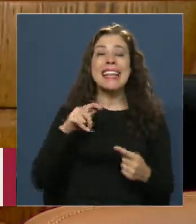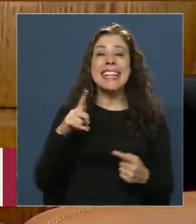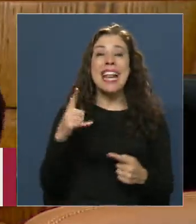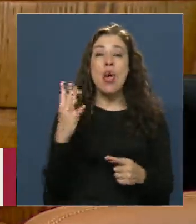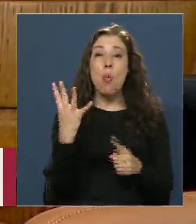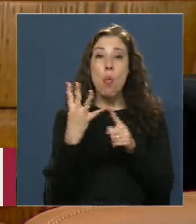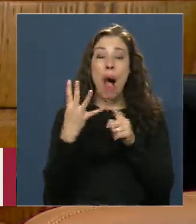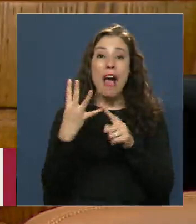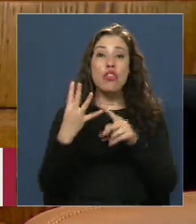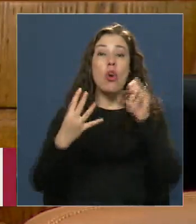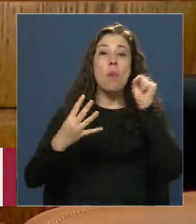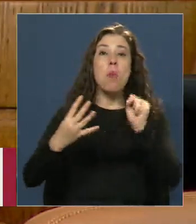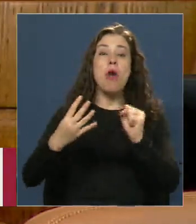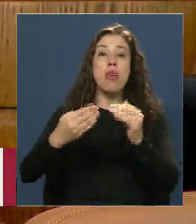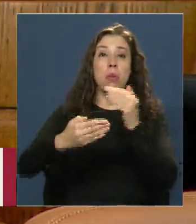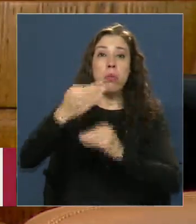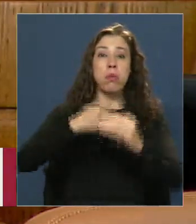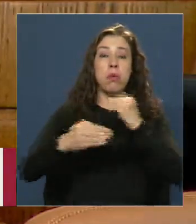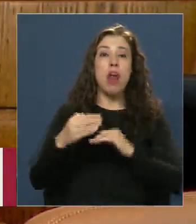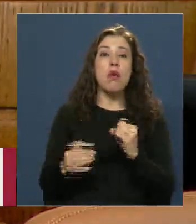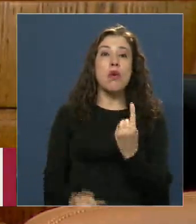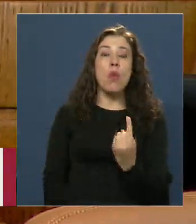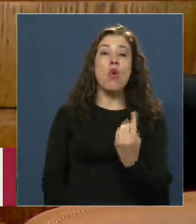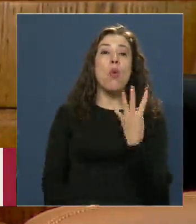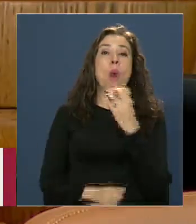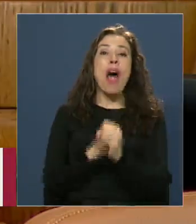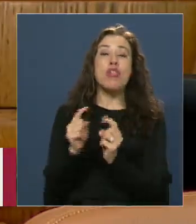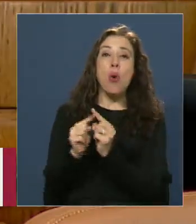retroceda al quintil 1 en un periodo de 4 años.